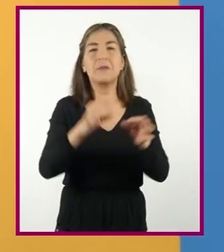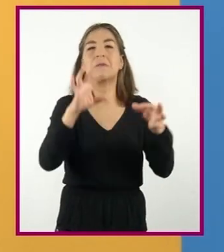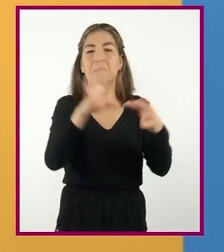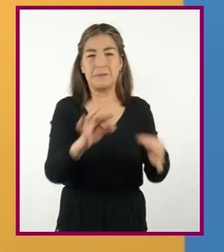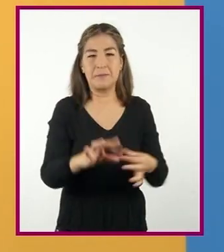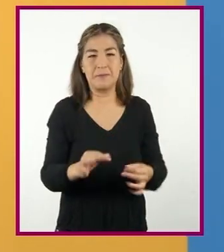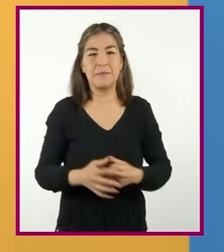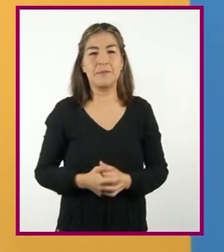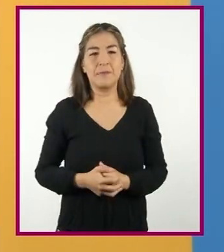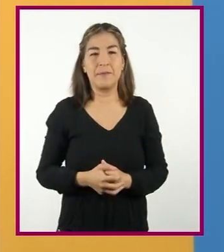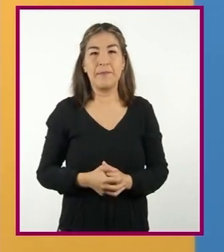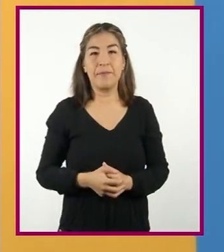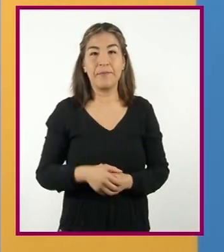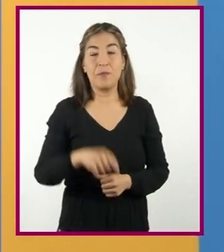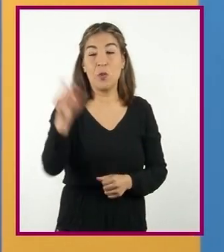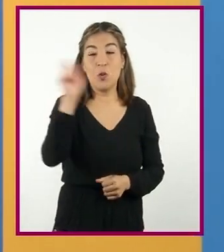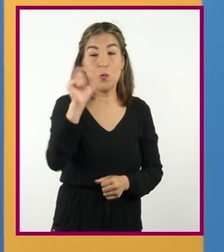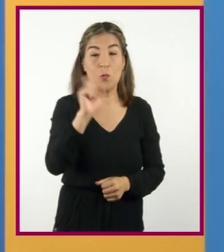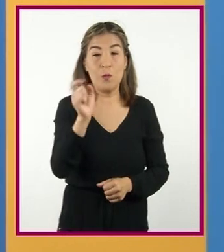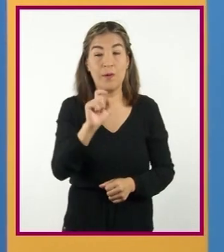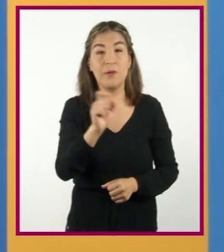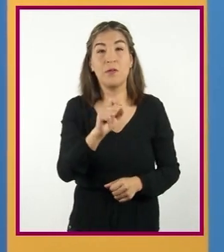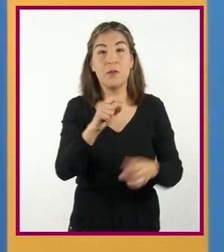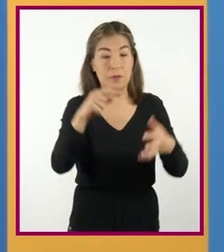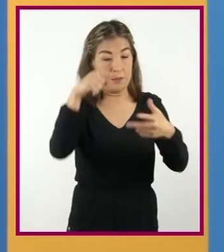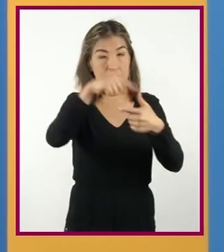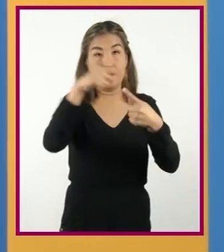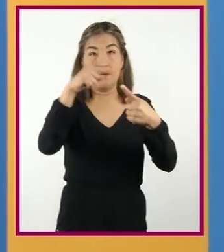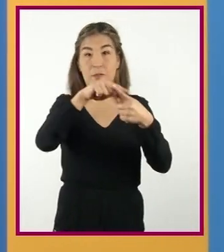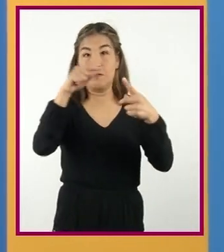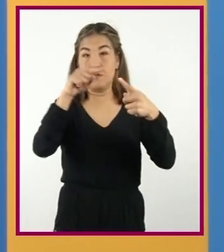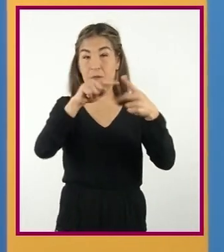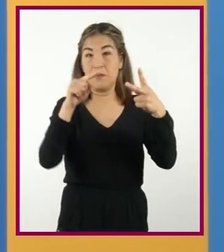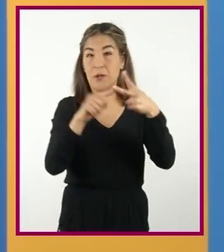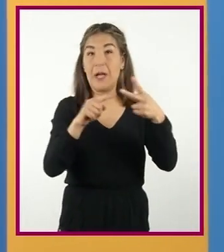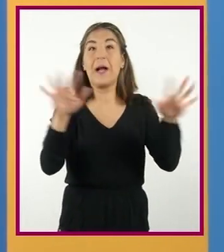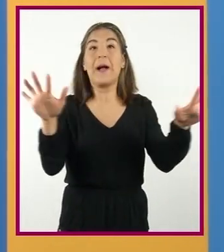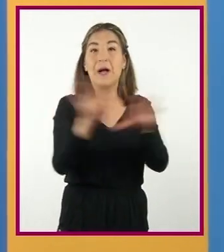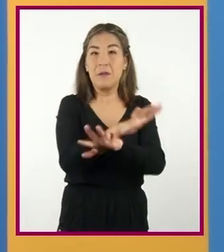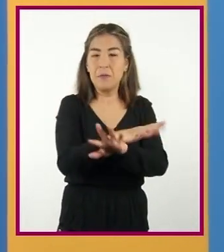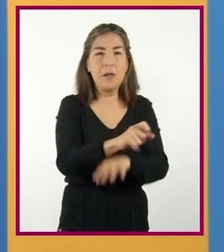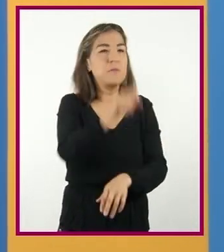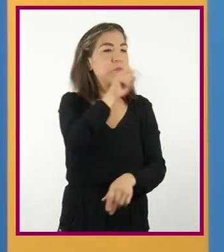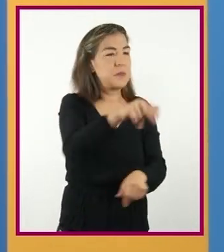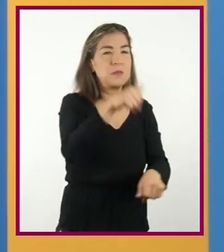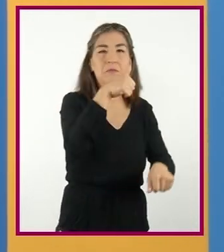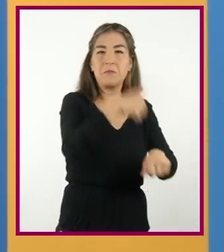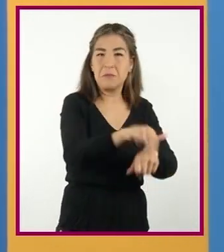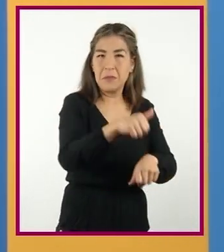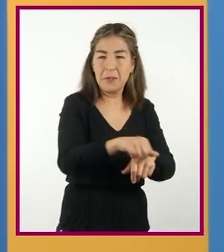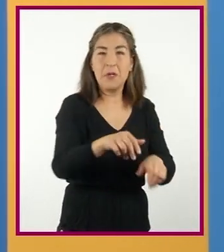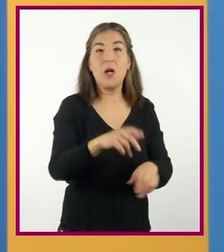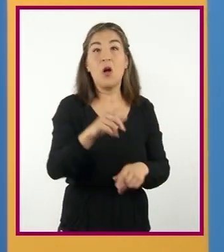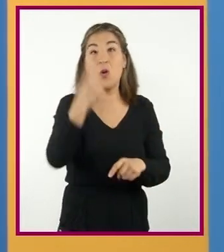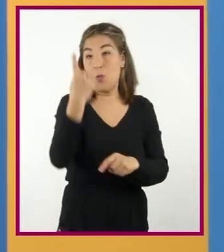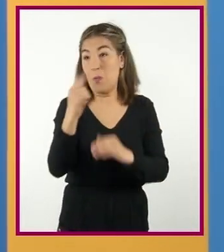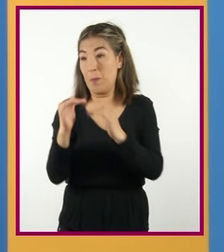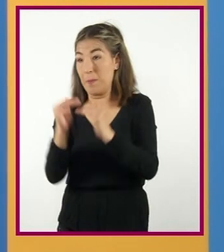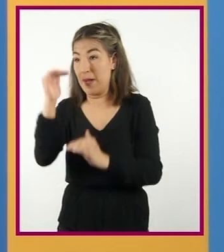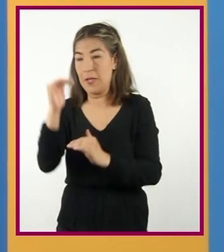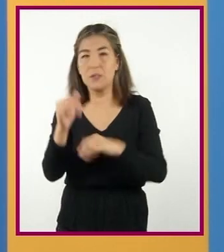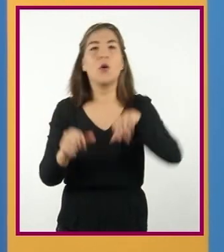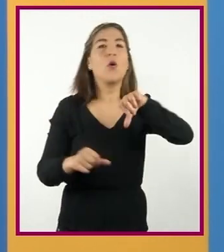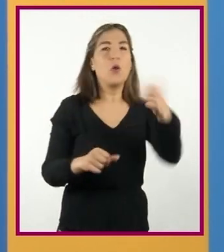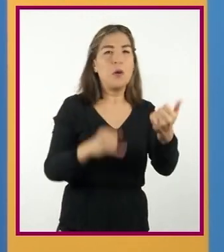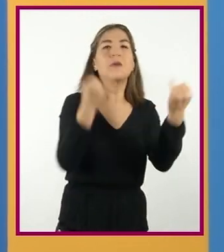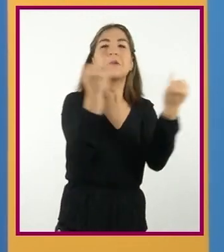condiciones. Cuando una de las magnitudes cambia, la otra se modifica en la misma proporción. Si una aumenta, la otra